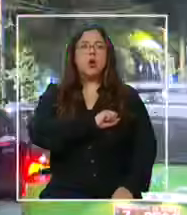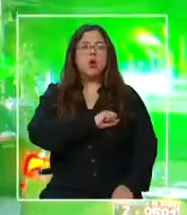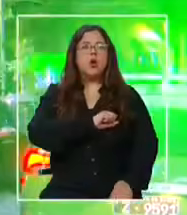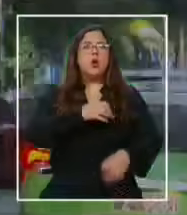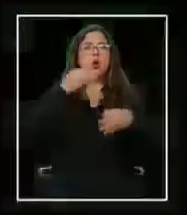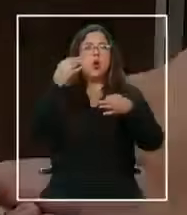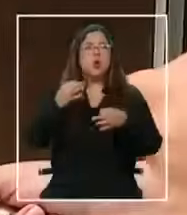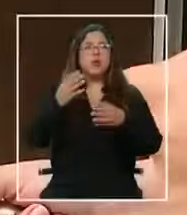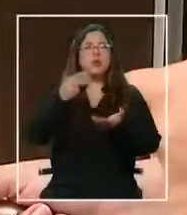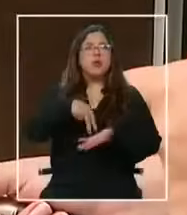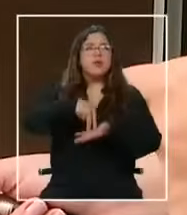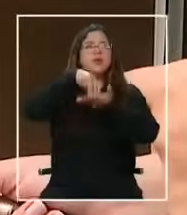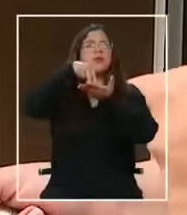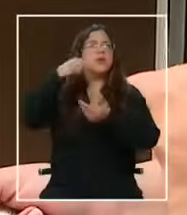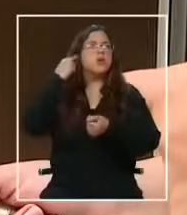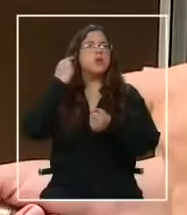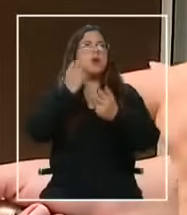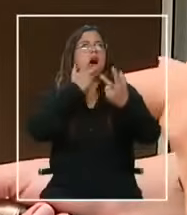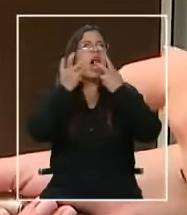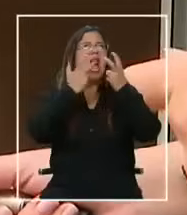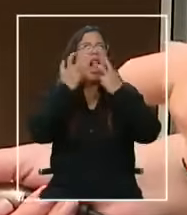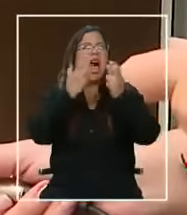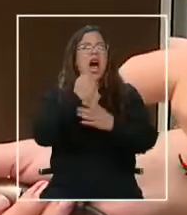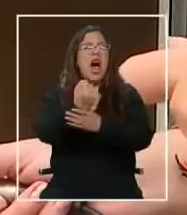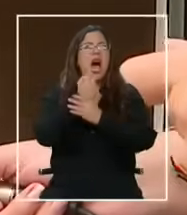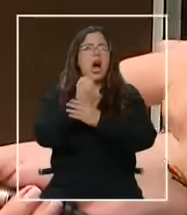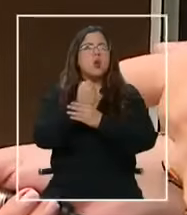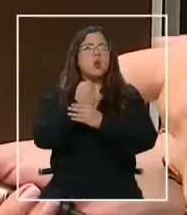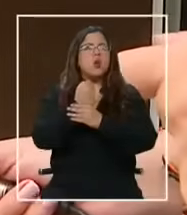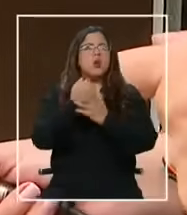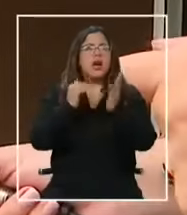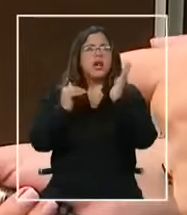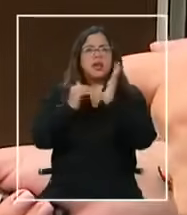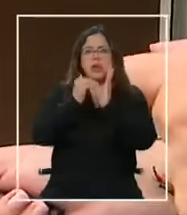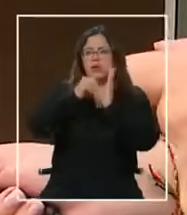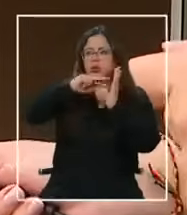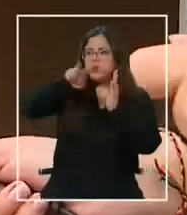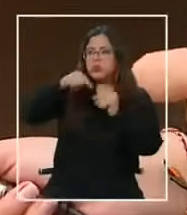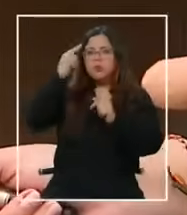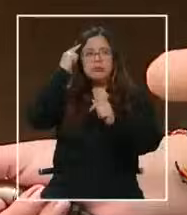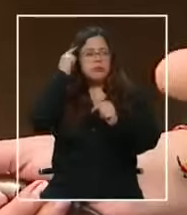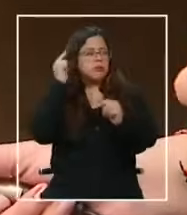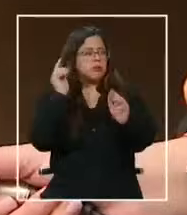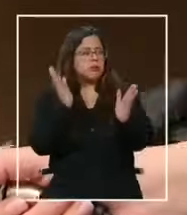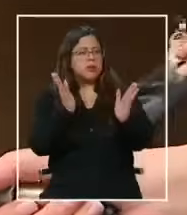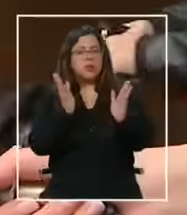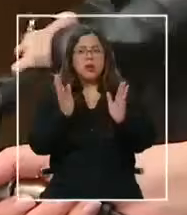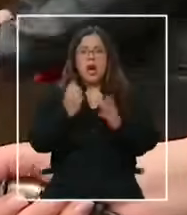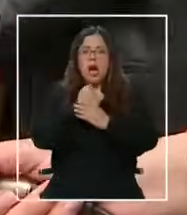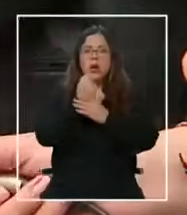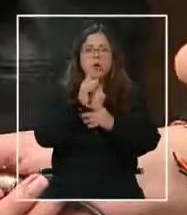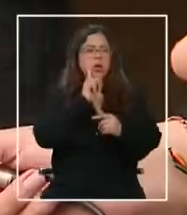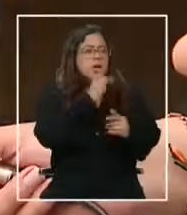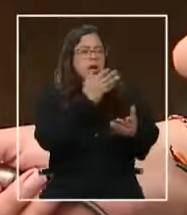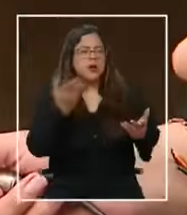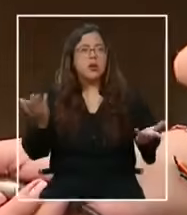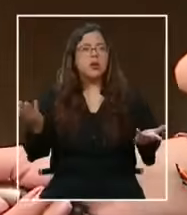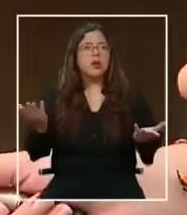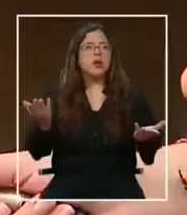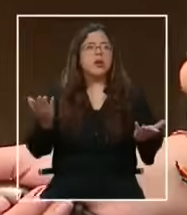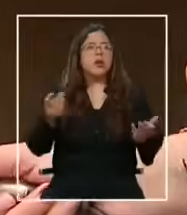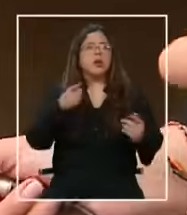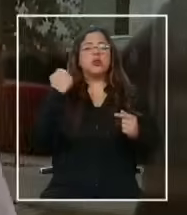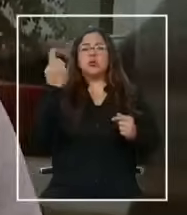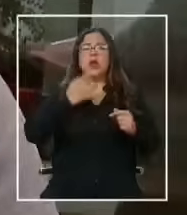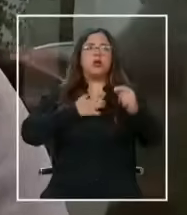subando el ascensor y de hecho escuchamos ayuda en nuestro piso y pensábamos que era alguien de algún departamento que necesitaba ayuda y